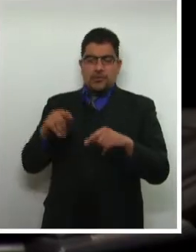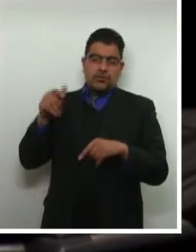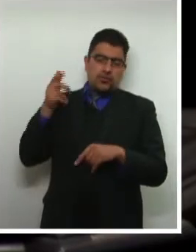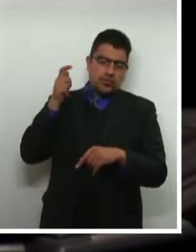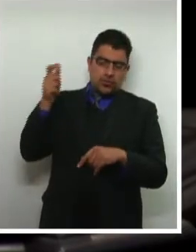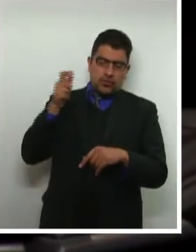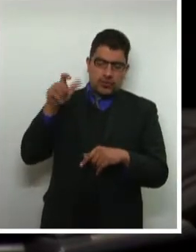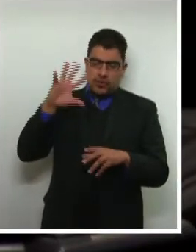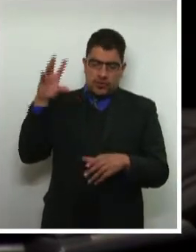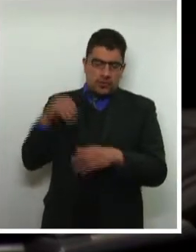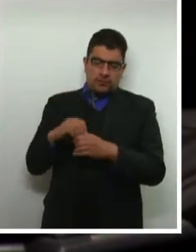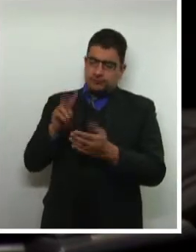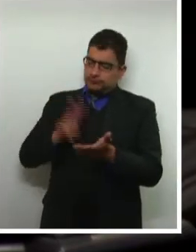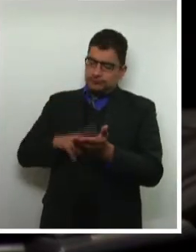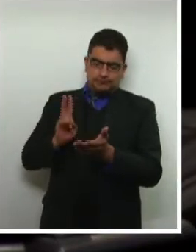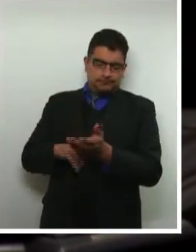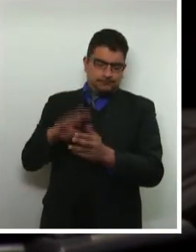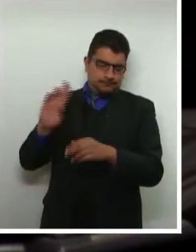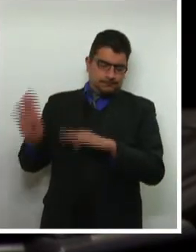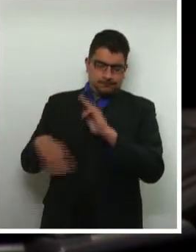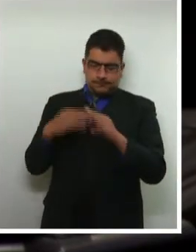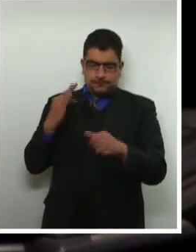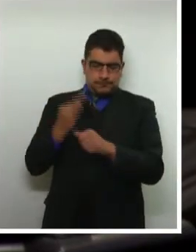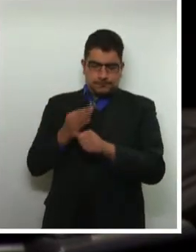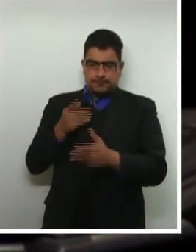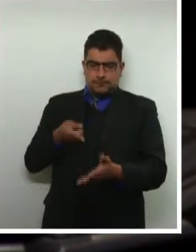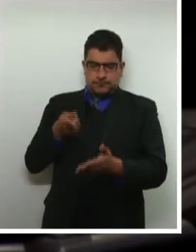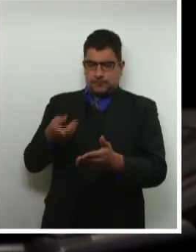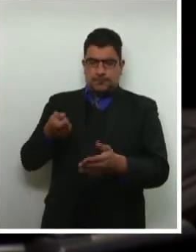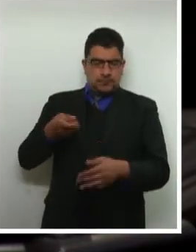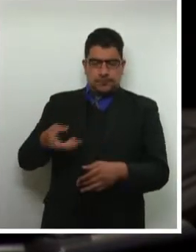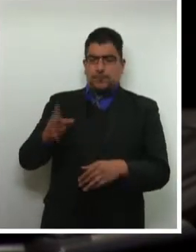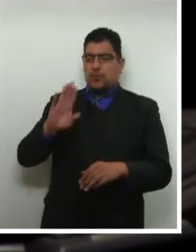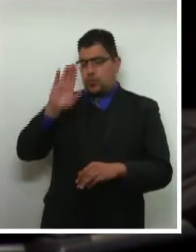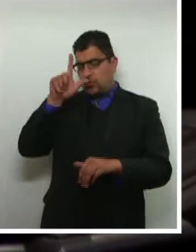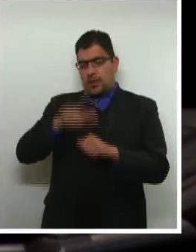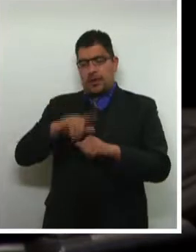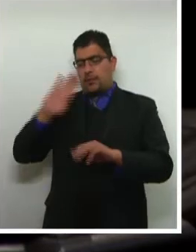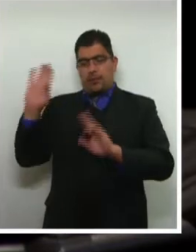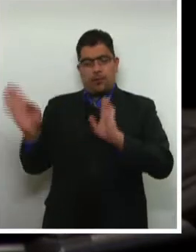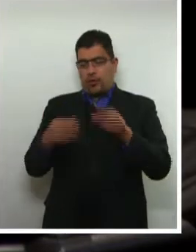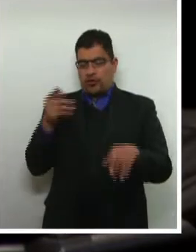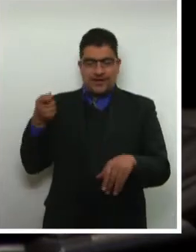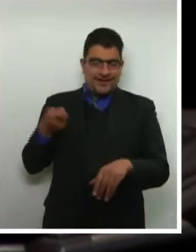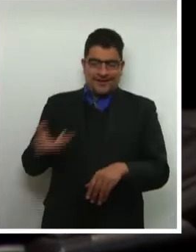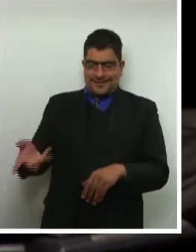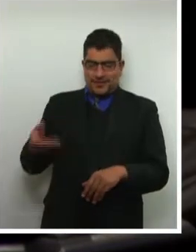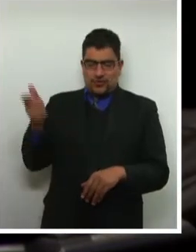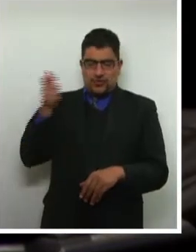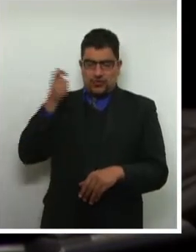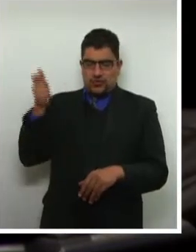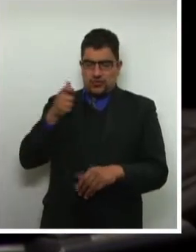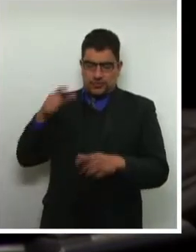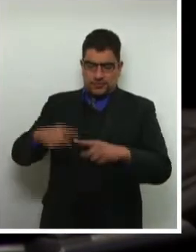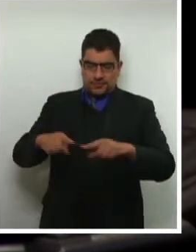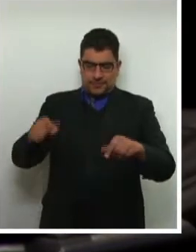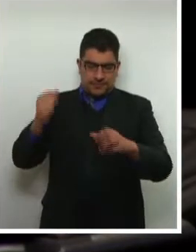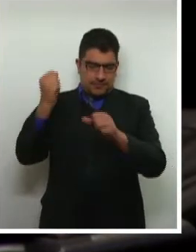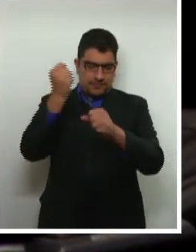Xochimilco. Este último tiene el título de Patrimonio Cultural de la Humanidad gracias a sus